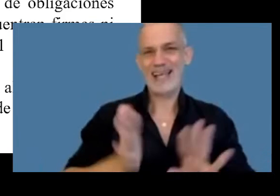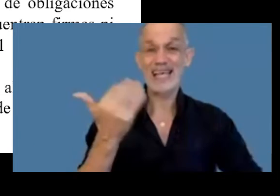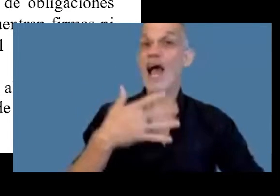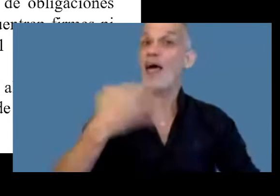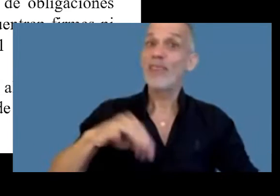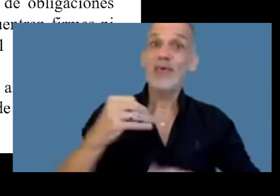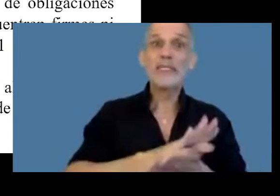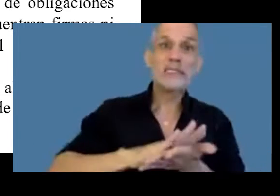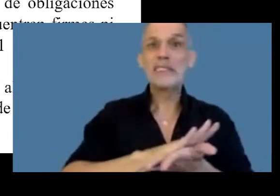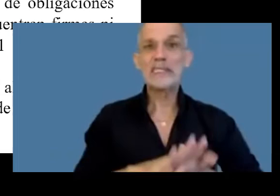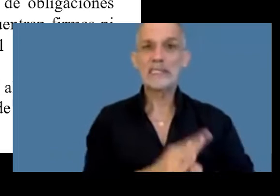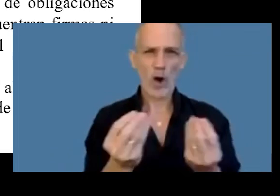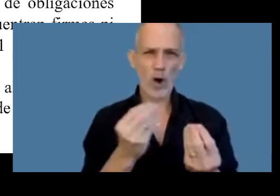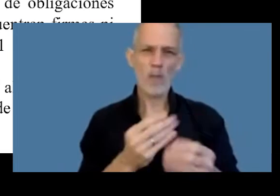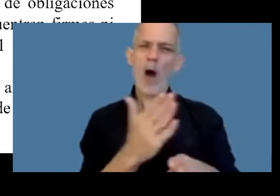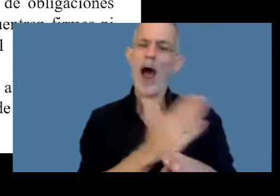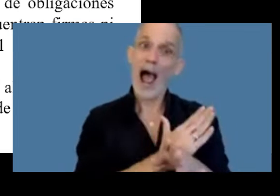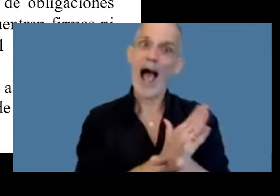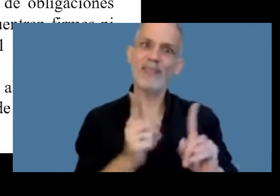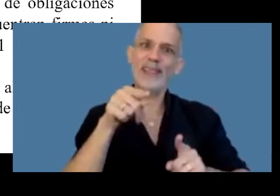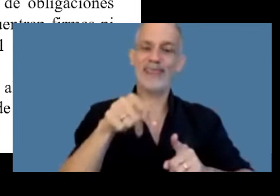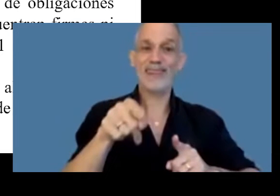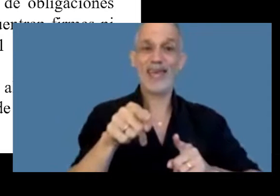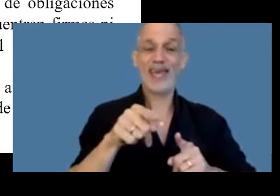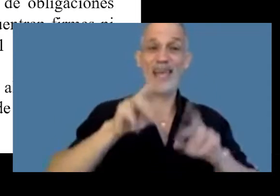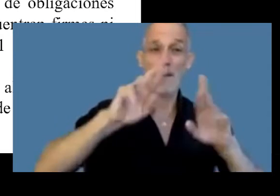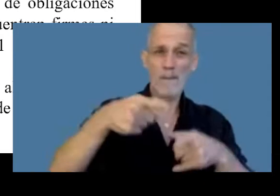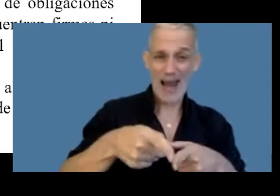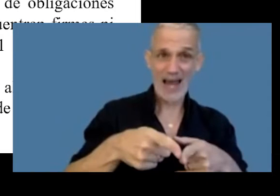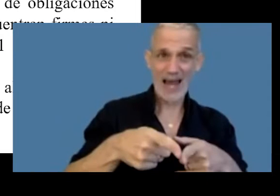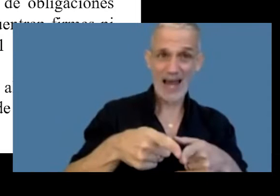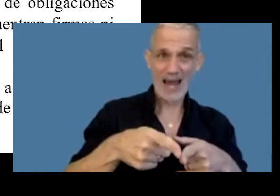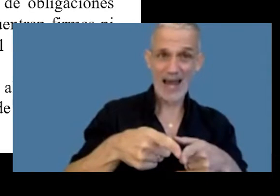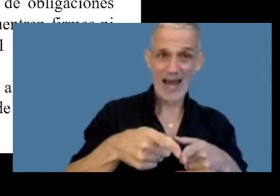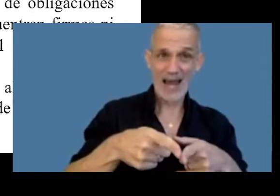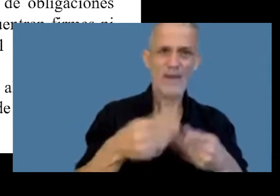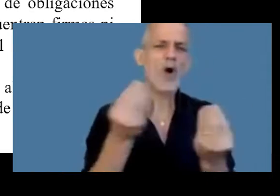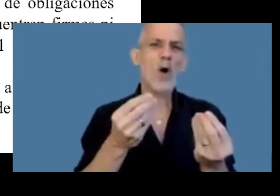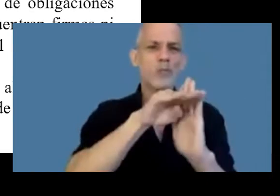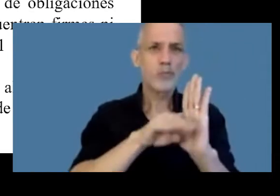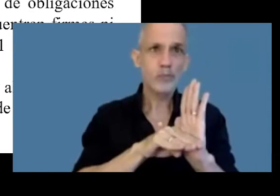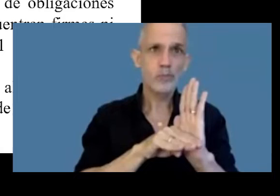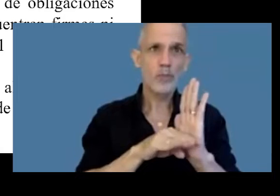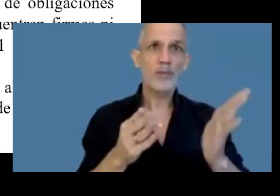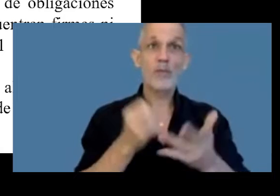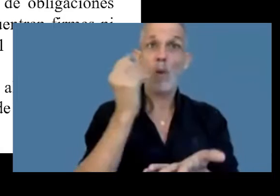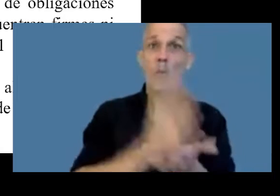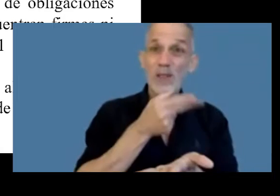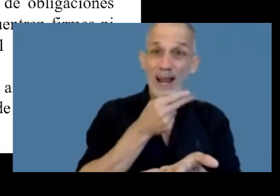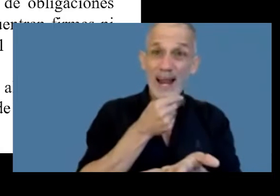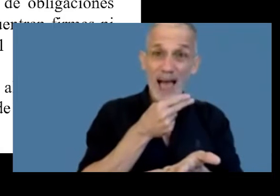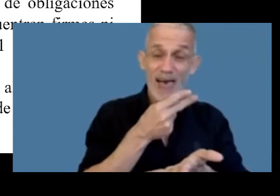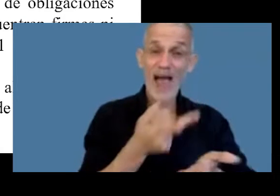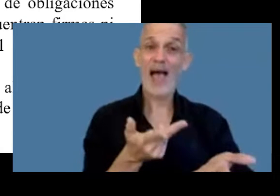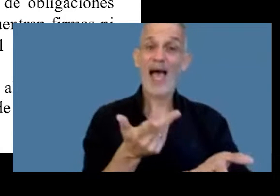subsanadas previo a la incorporación al plan, y que procederá siempre que estas multas o sanciones no